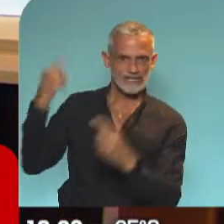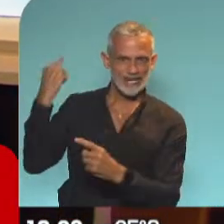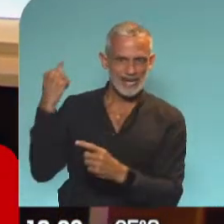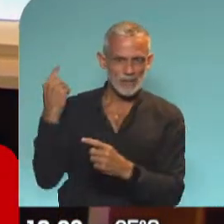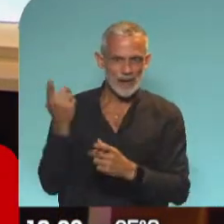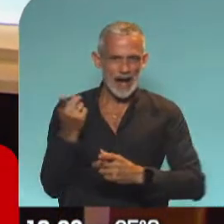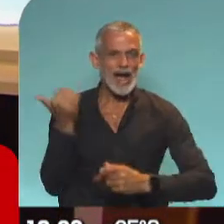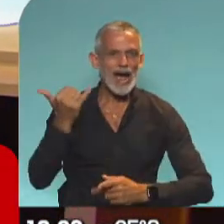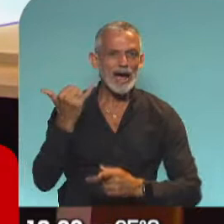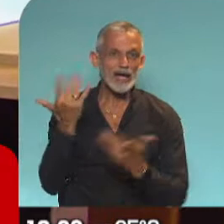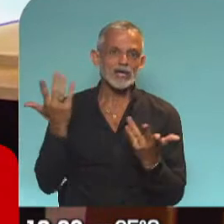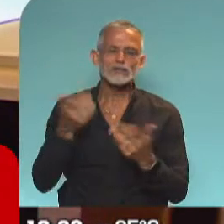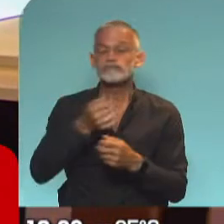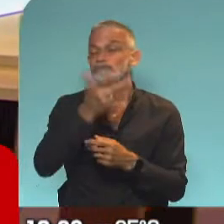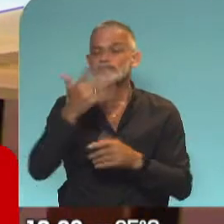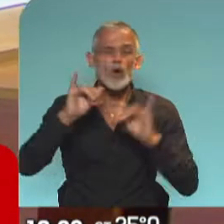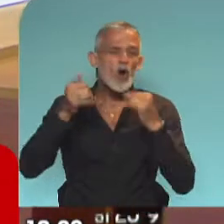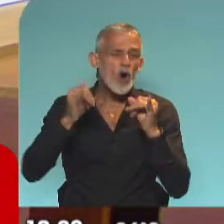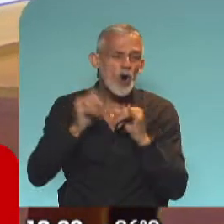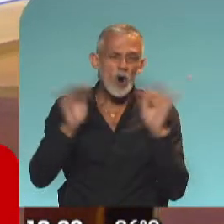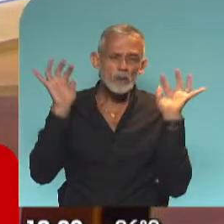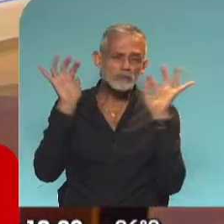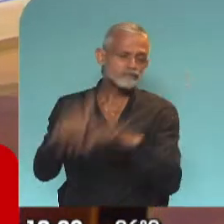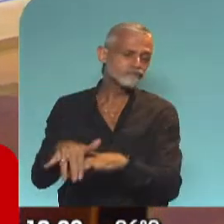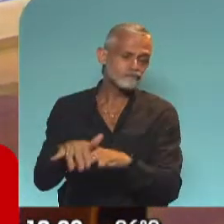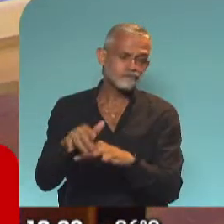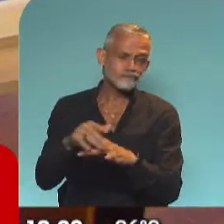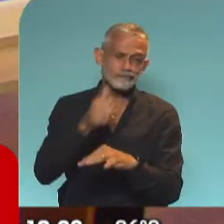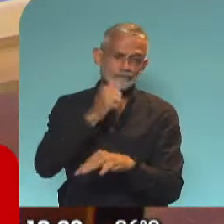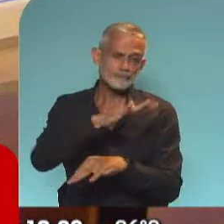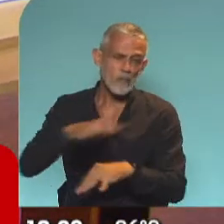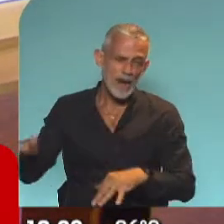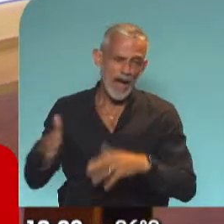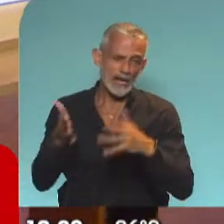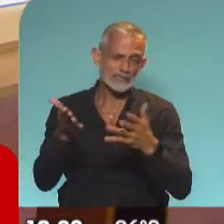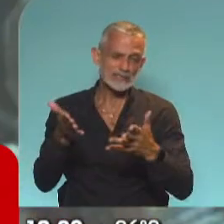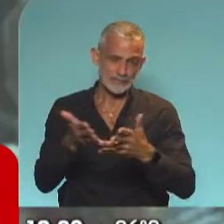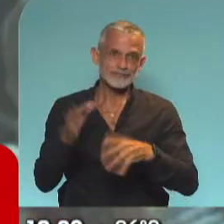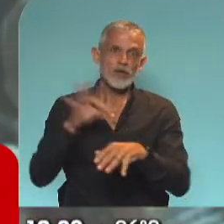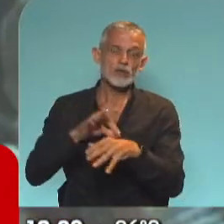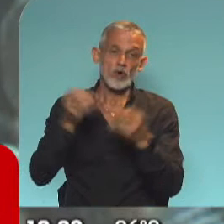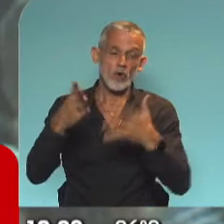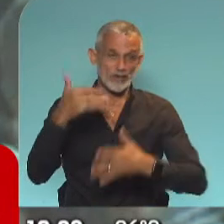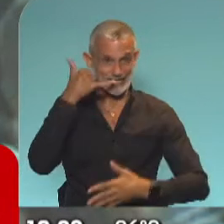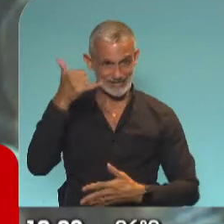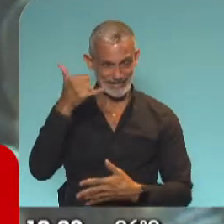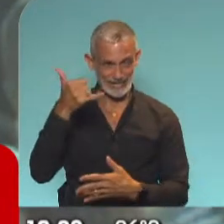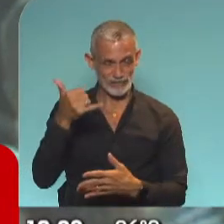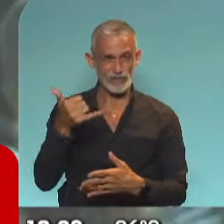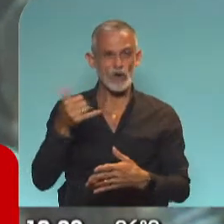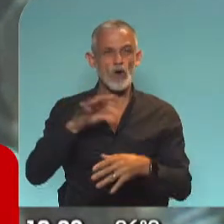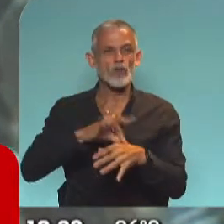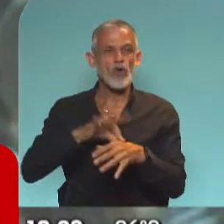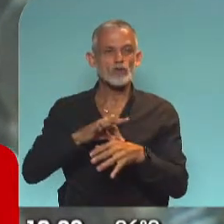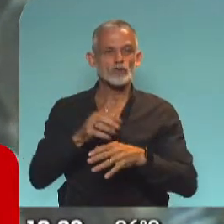largo de todo el fin de semana, la cantidad de gente y sobre todo de jóvenes en la costa argentina. Doctor, buenas tardes, ¿cómo le va? Buenas tardes, Diego,